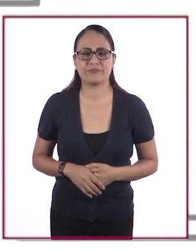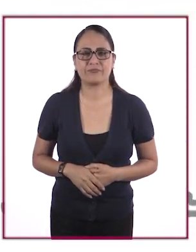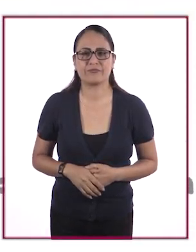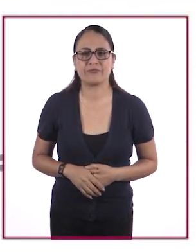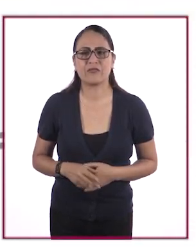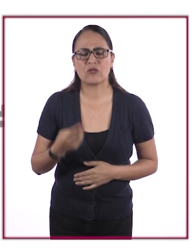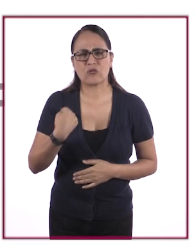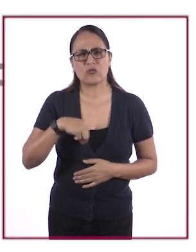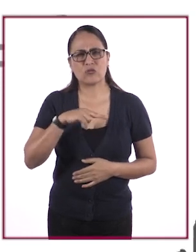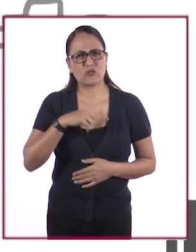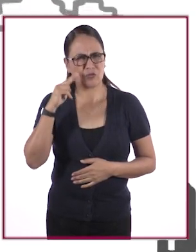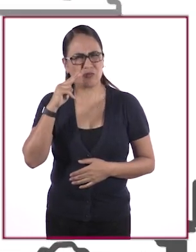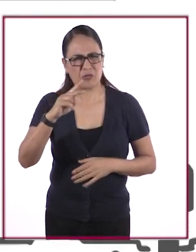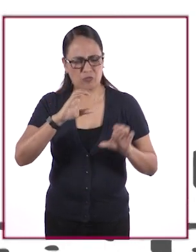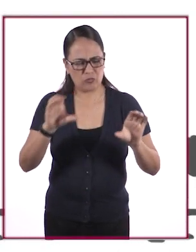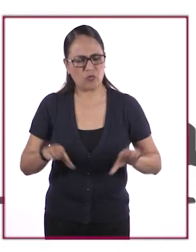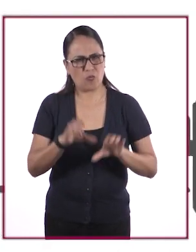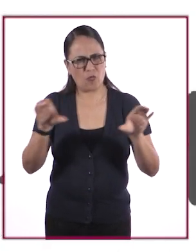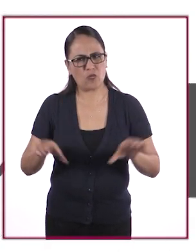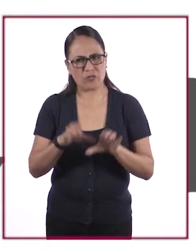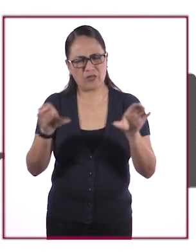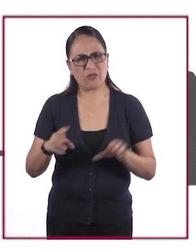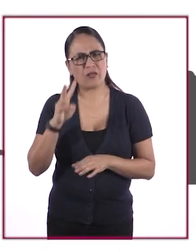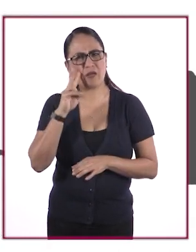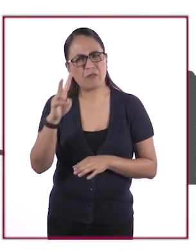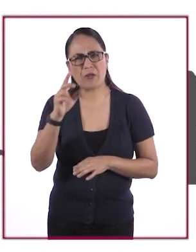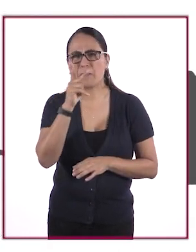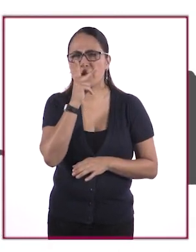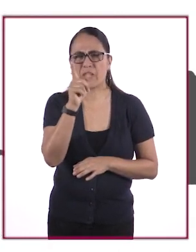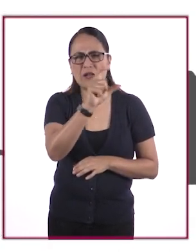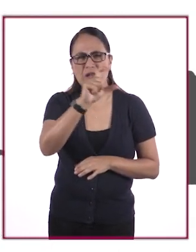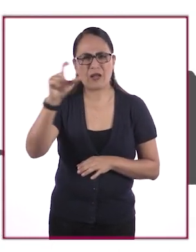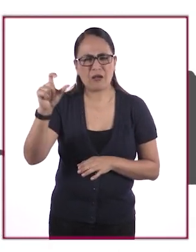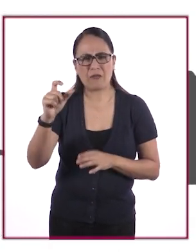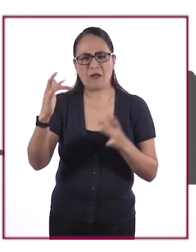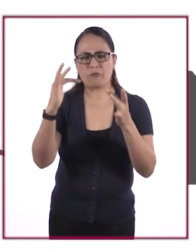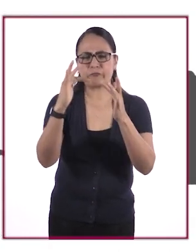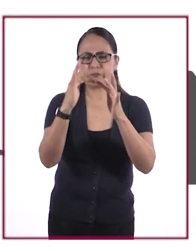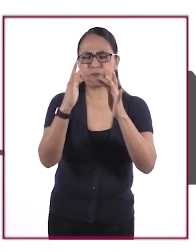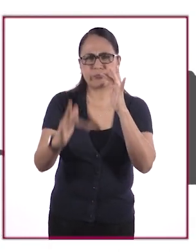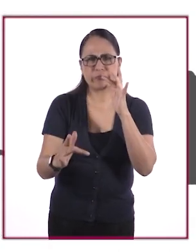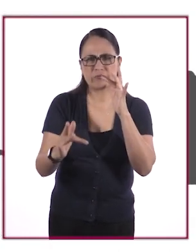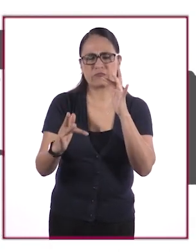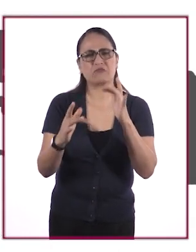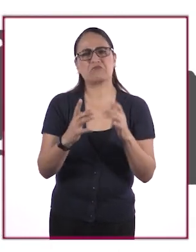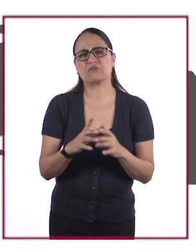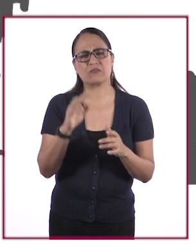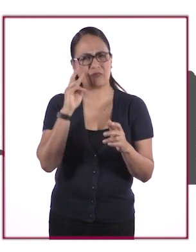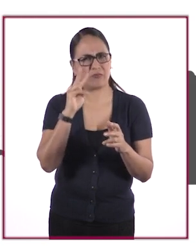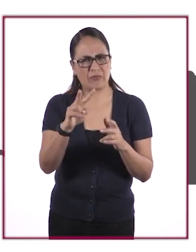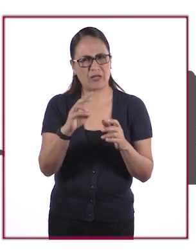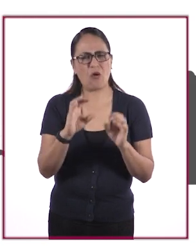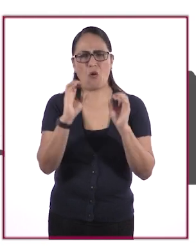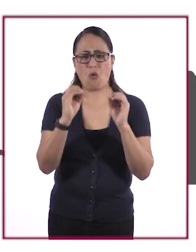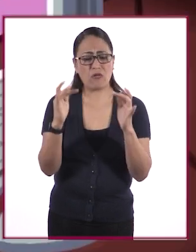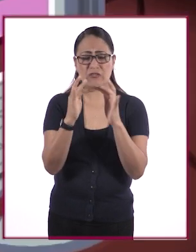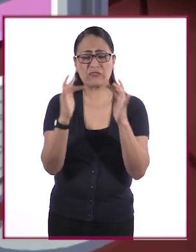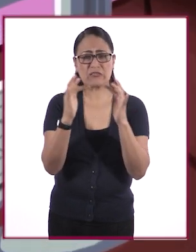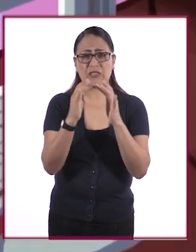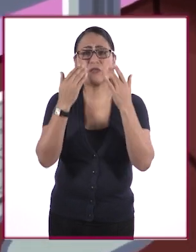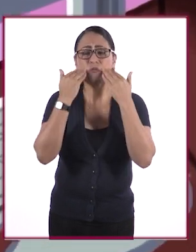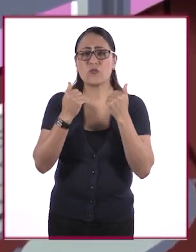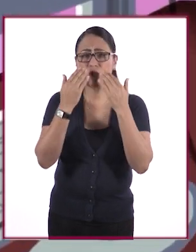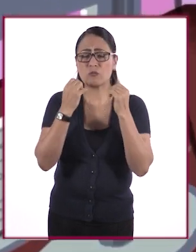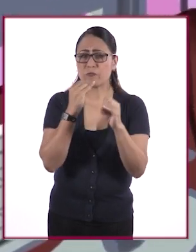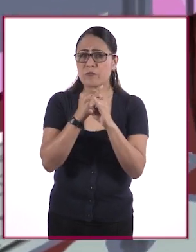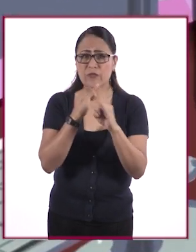Cuando vemos en la pantalla de la computadora una leyenda que dice su conexión a Internet ha sido interrumpida o no hay Internet,